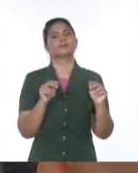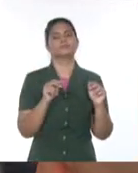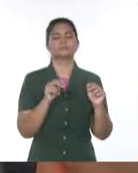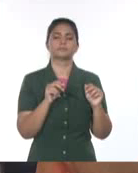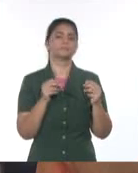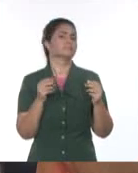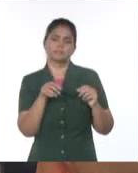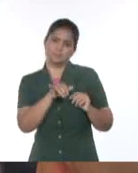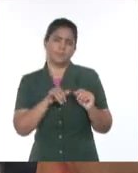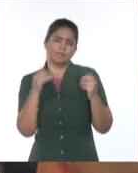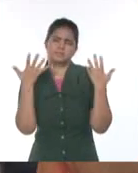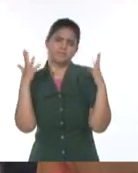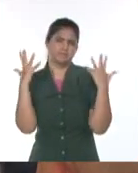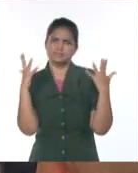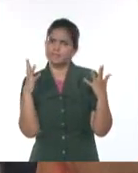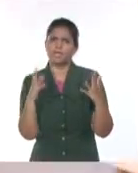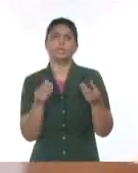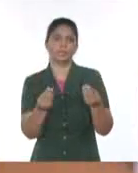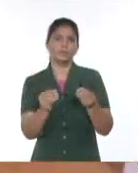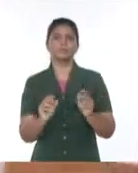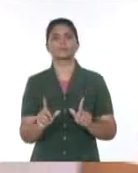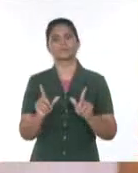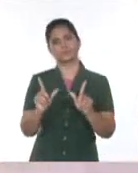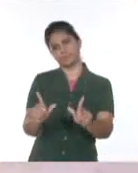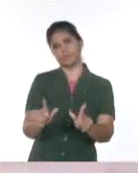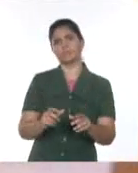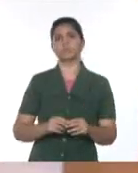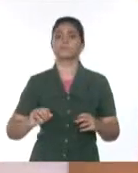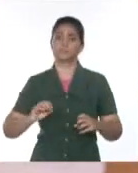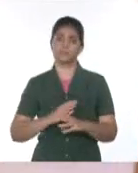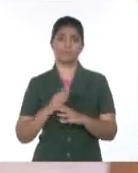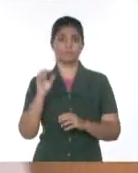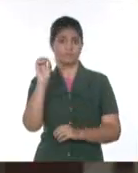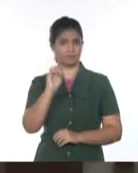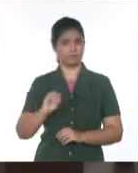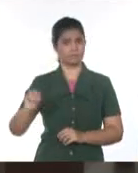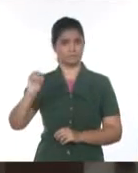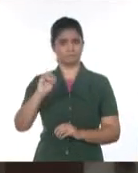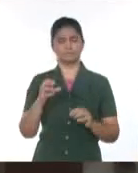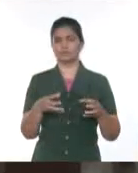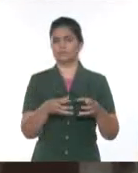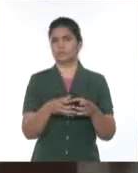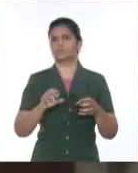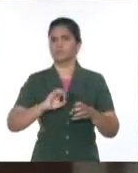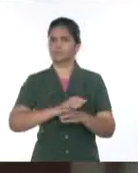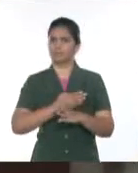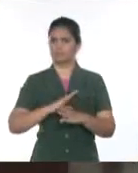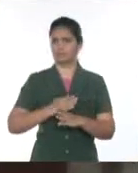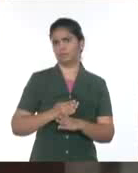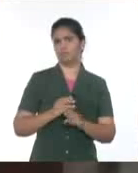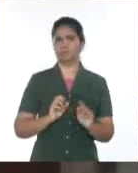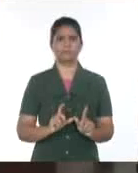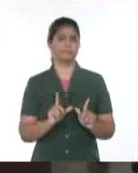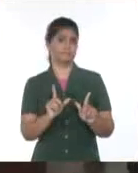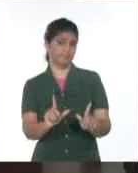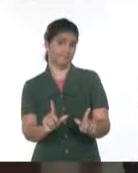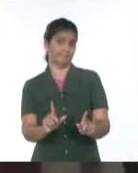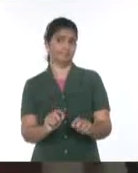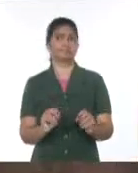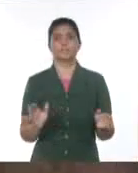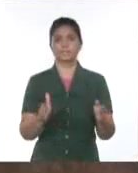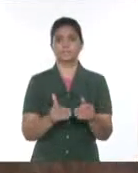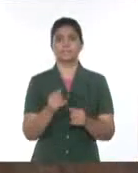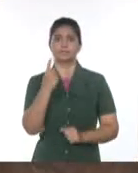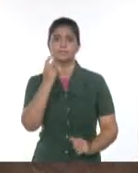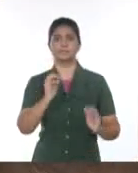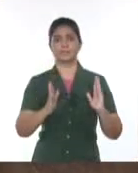grupo Jaguar, junto a Edwin Bichot, Yara Belis y el poeta Giovanni León, protagonizaron el guatecazo que clausuró la primera etapa